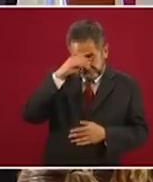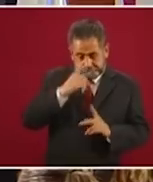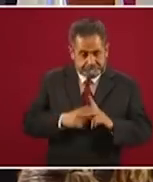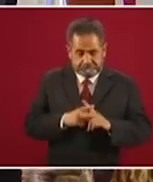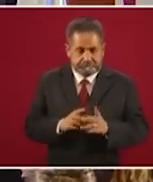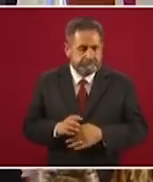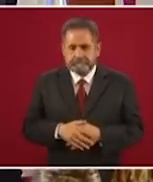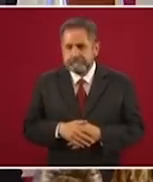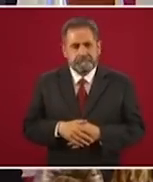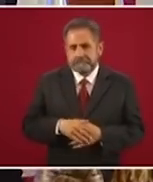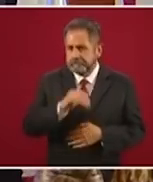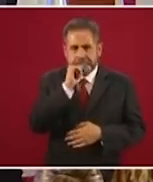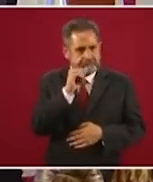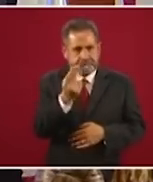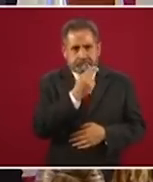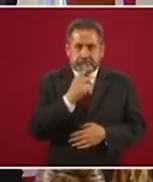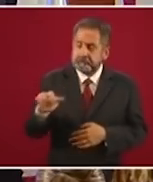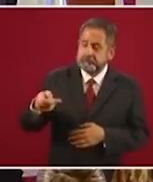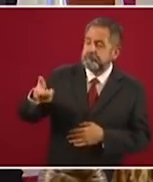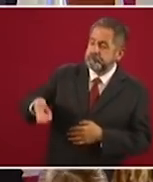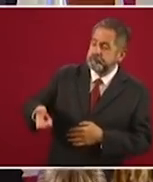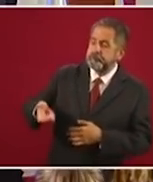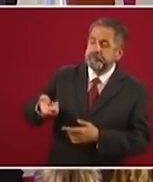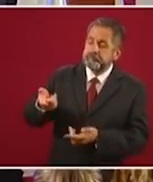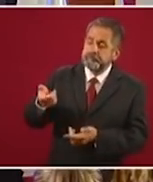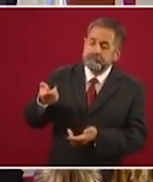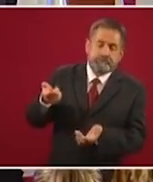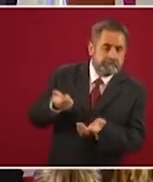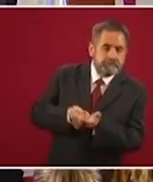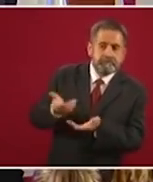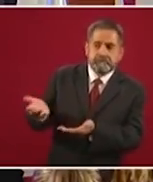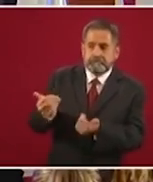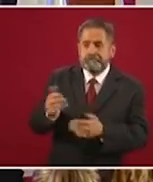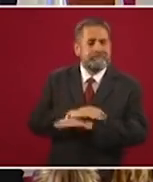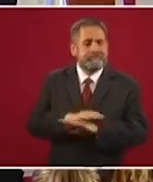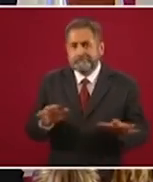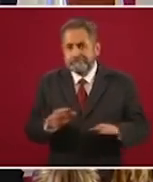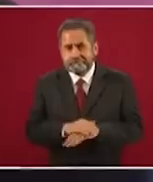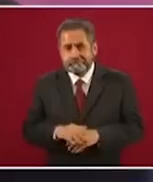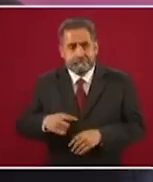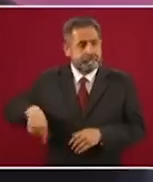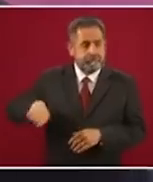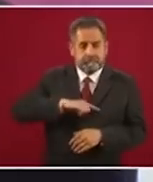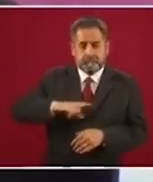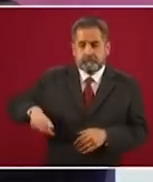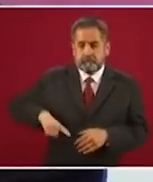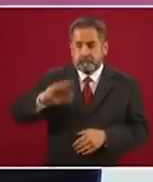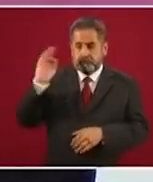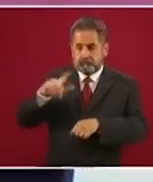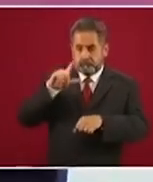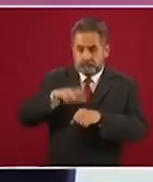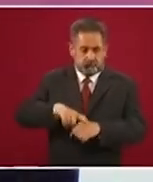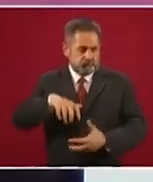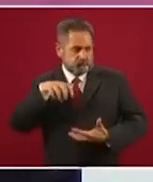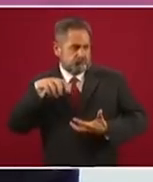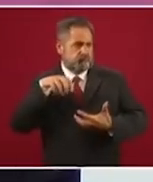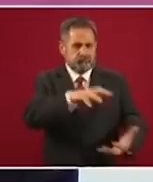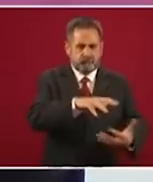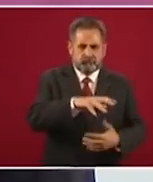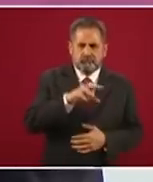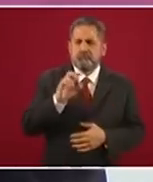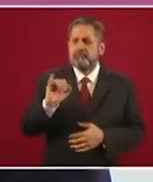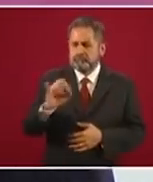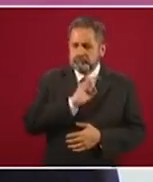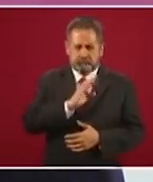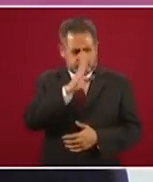no tiene sentido esto porque de los ingresos federales, de los ingresos fiscales, se puede dar una aportación